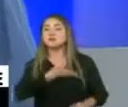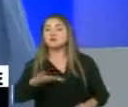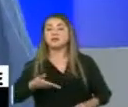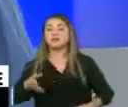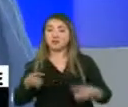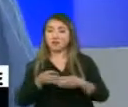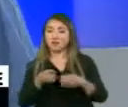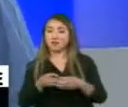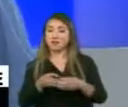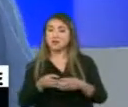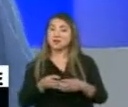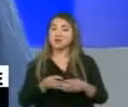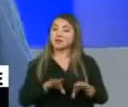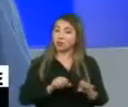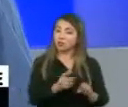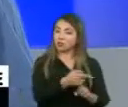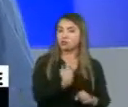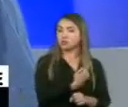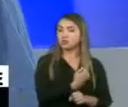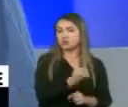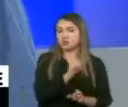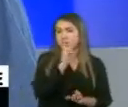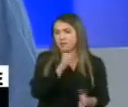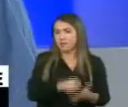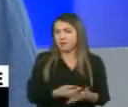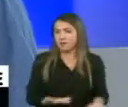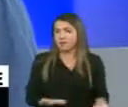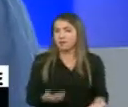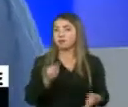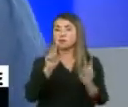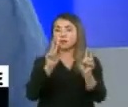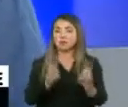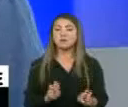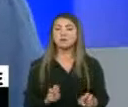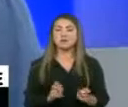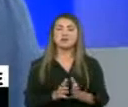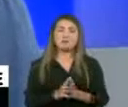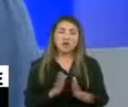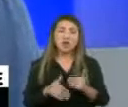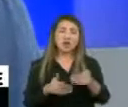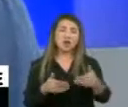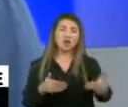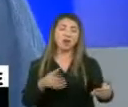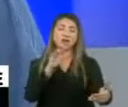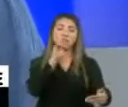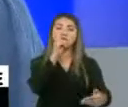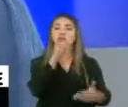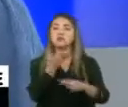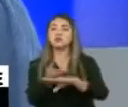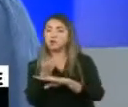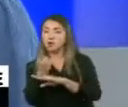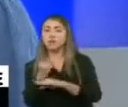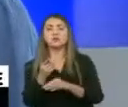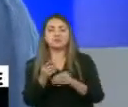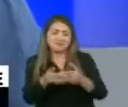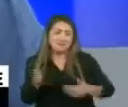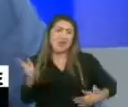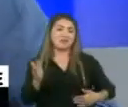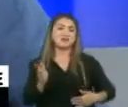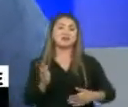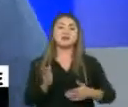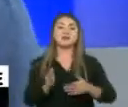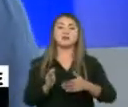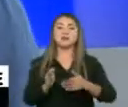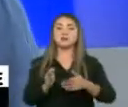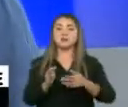Cámara, que tiendo a compartirla en este caso, creo que finalmente este es un tema que da para bastante más que una petición en particular, eventualmente para modificaciones legislativas,